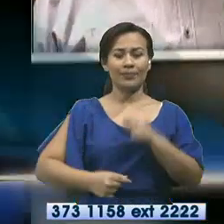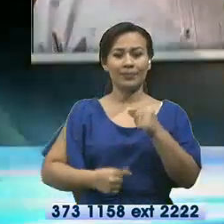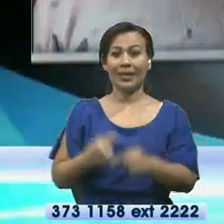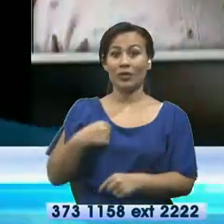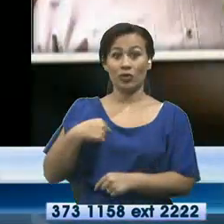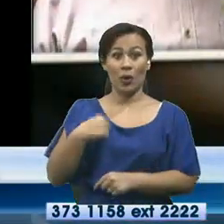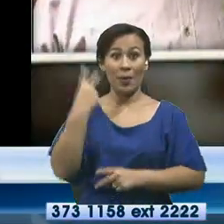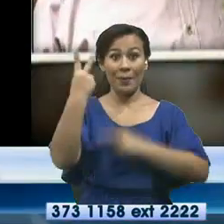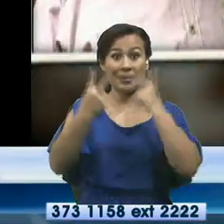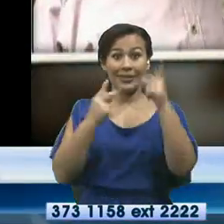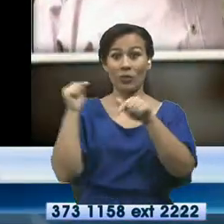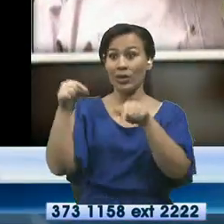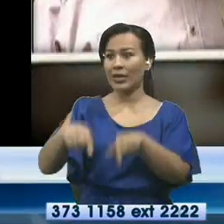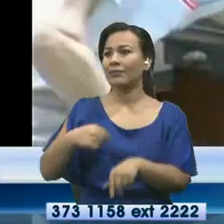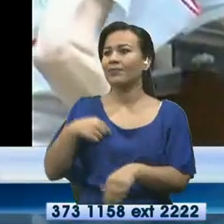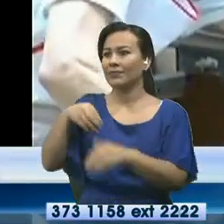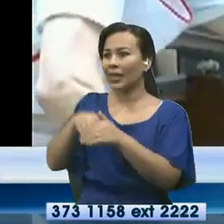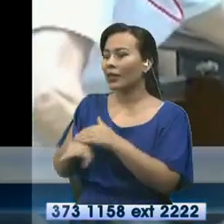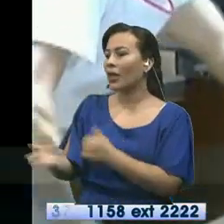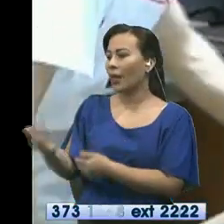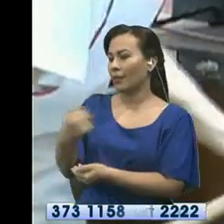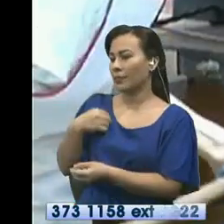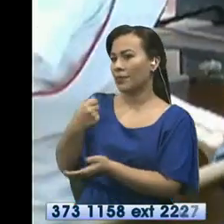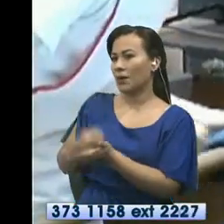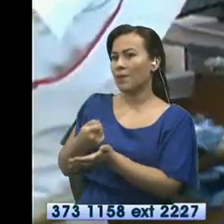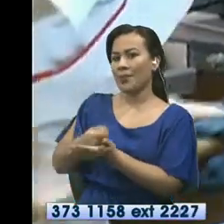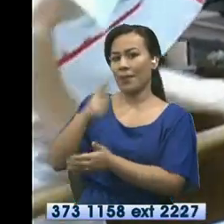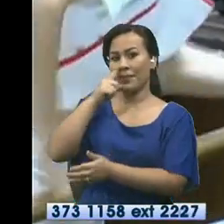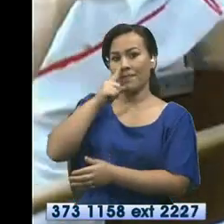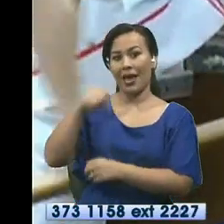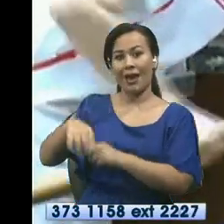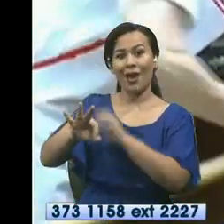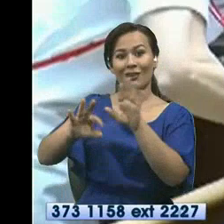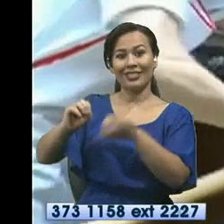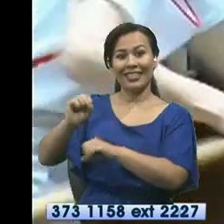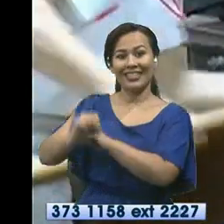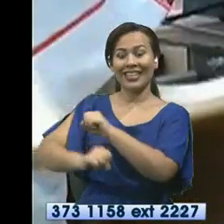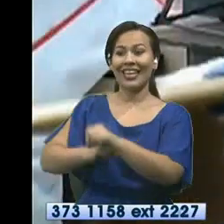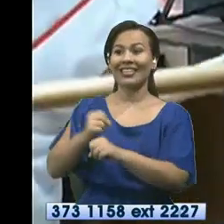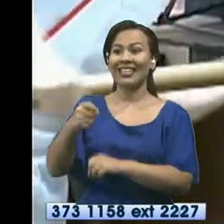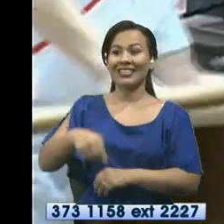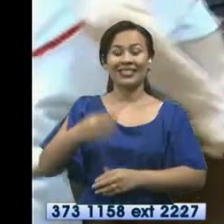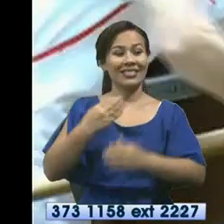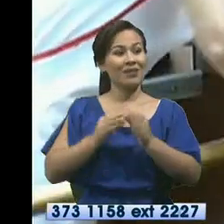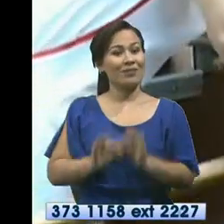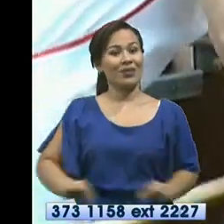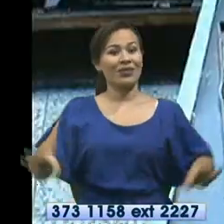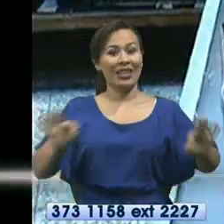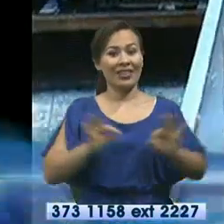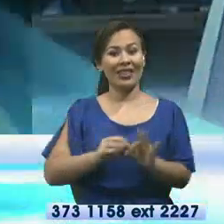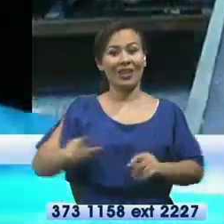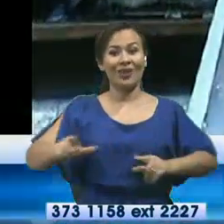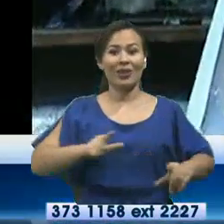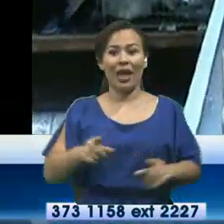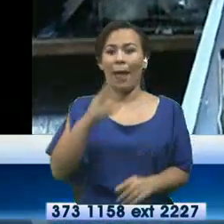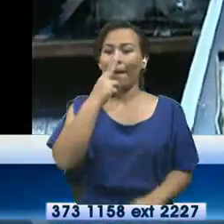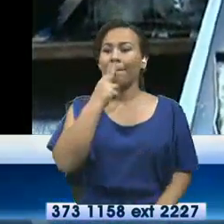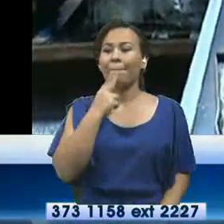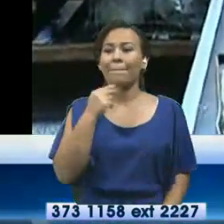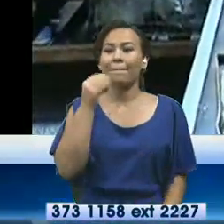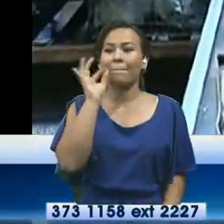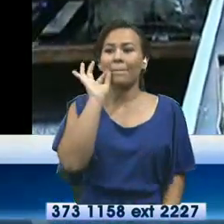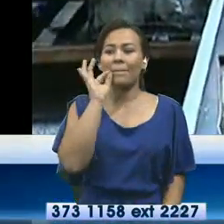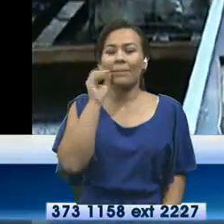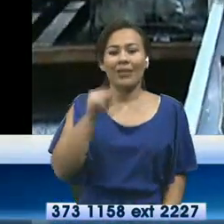panadería Todos Santos llevando mi pan. Desde hace más de 80 años, en este histórico sector, se hace el incomparable manjar como si no hubiera pasado